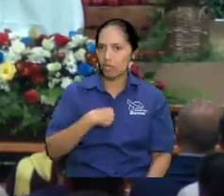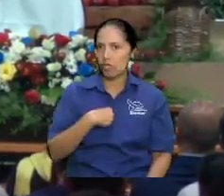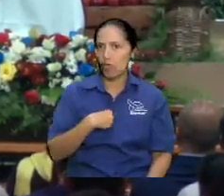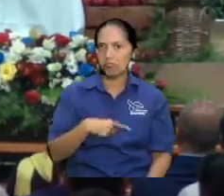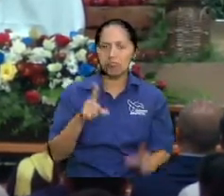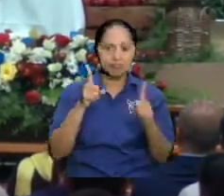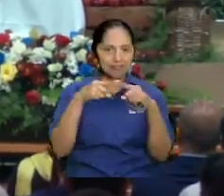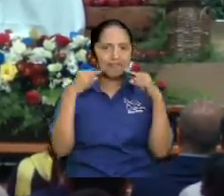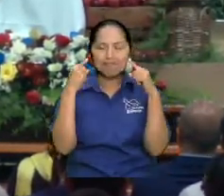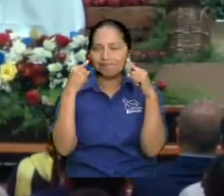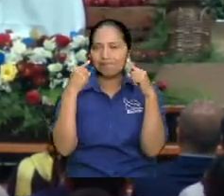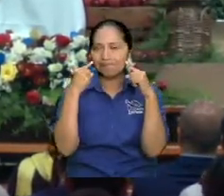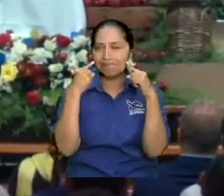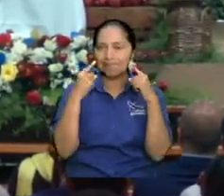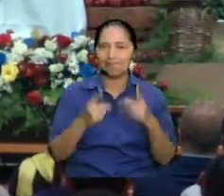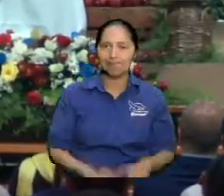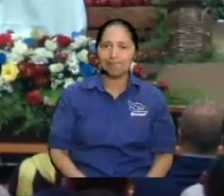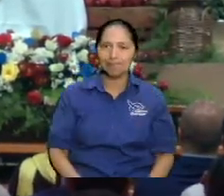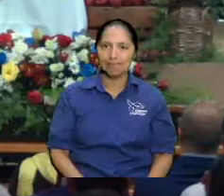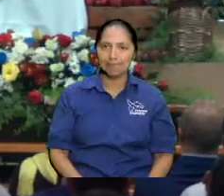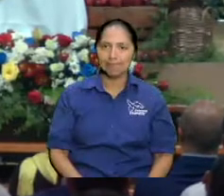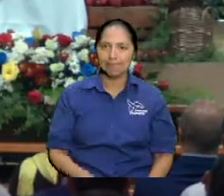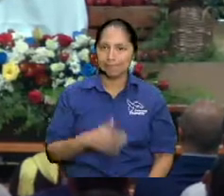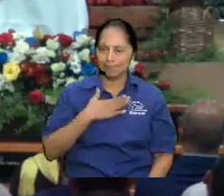feliz, pero me gustaba.